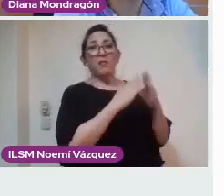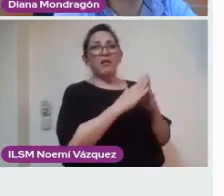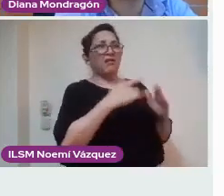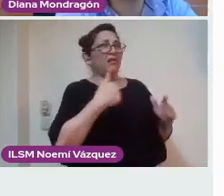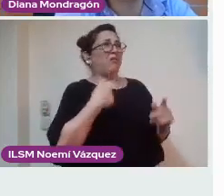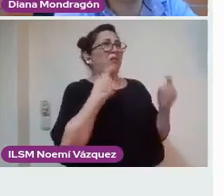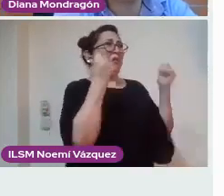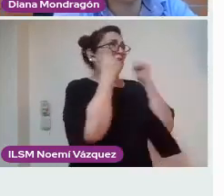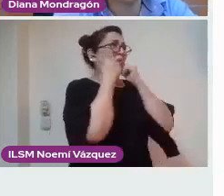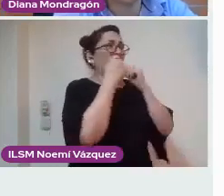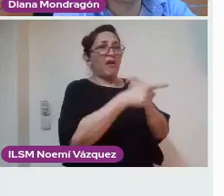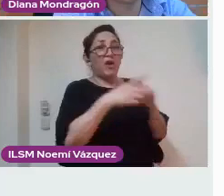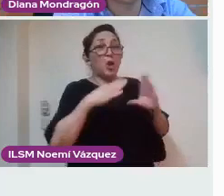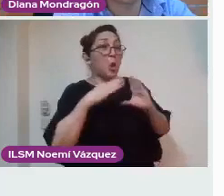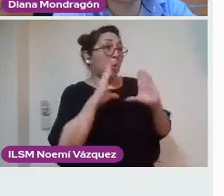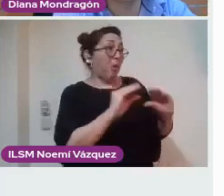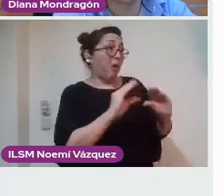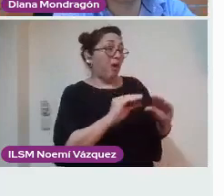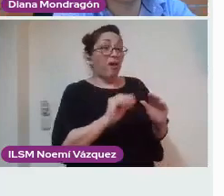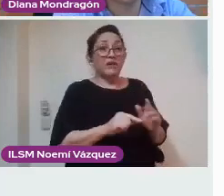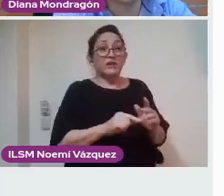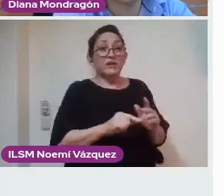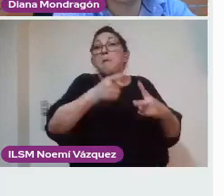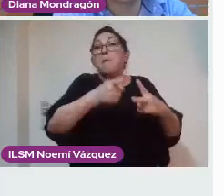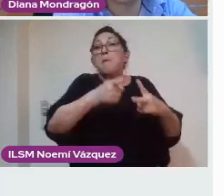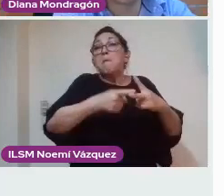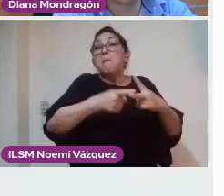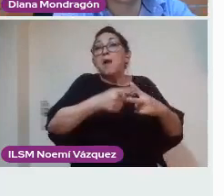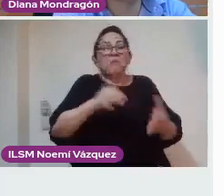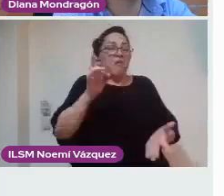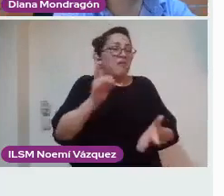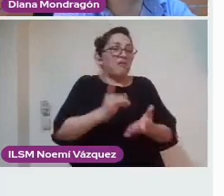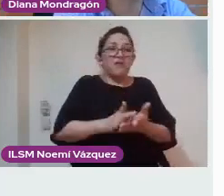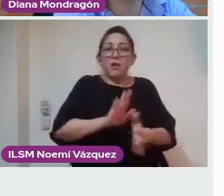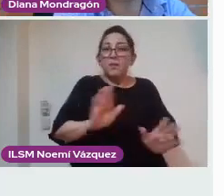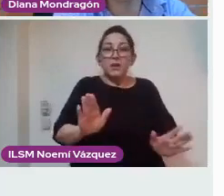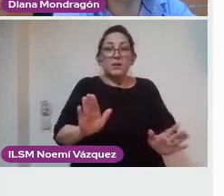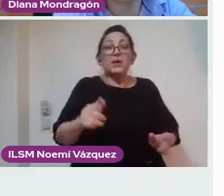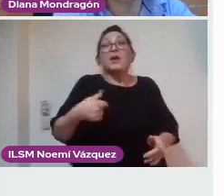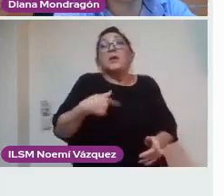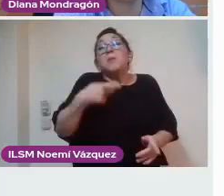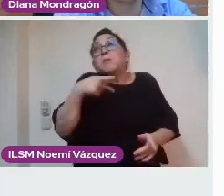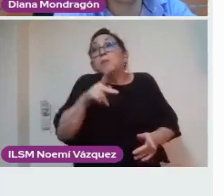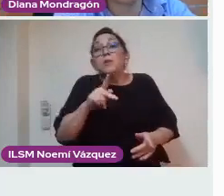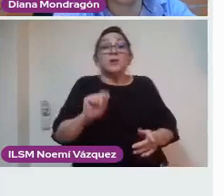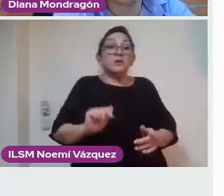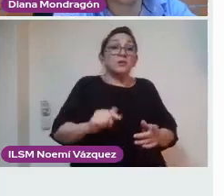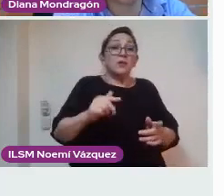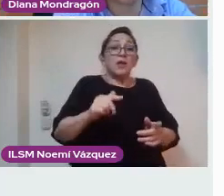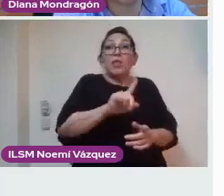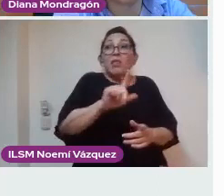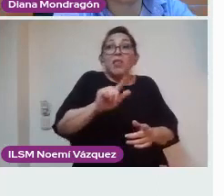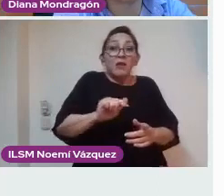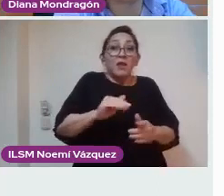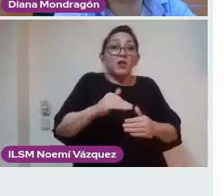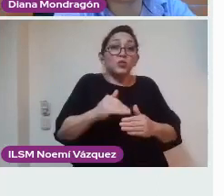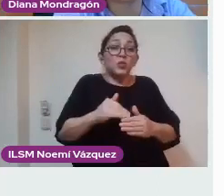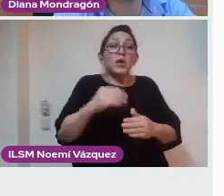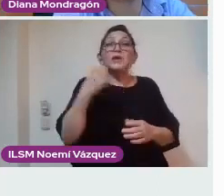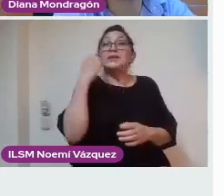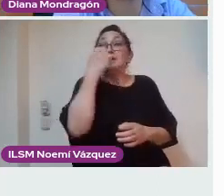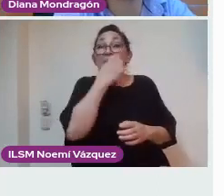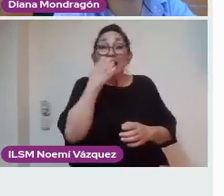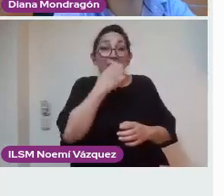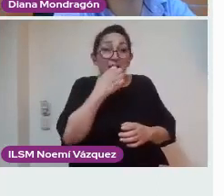esto, como bien decíamos hace rato, puede afectar el desempeño académico y muchas otras áreas de la vida. Recordemos que